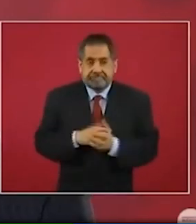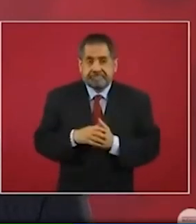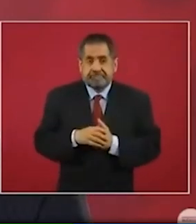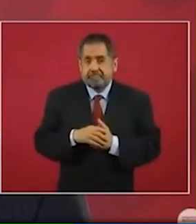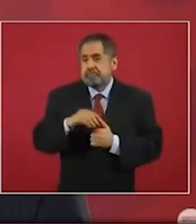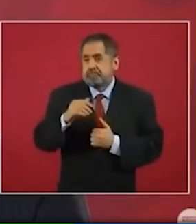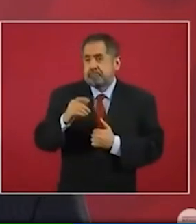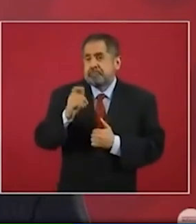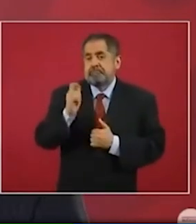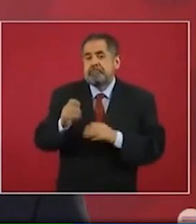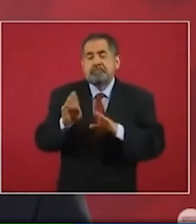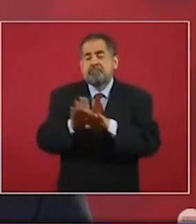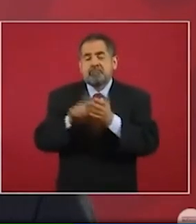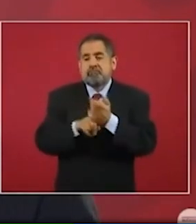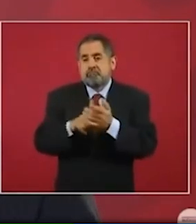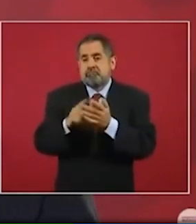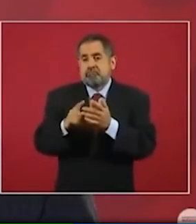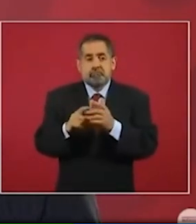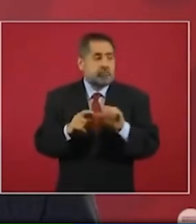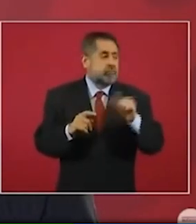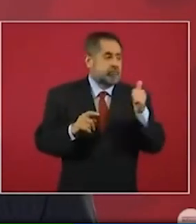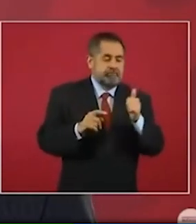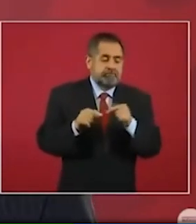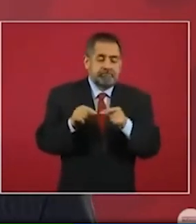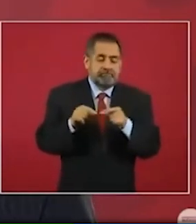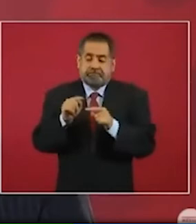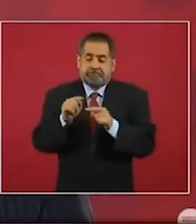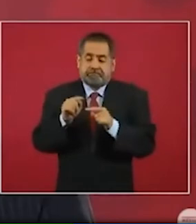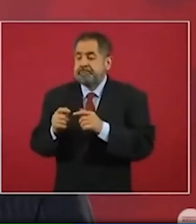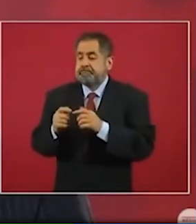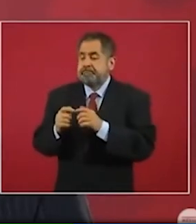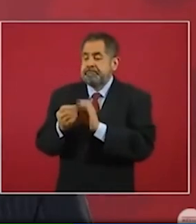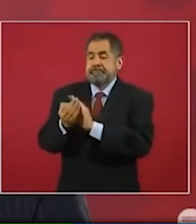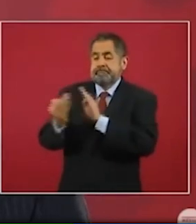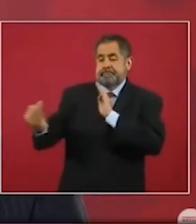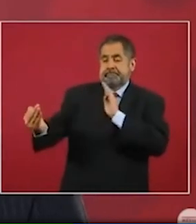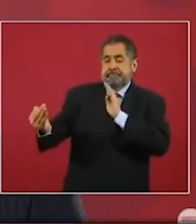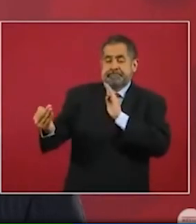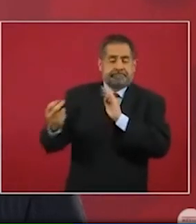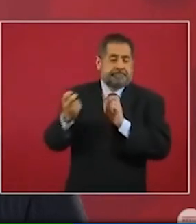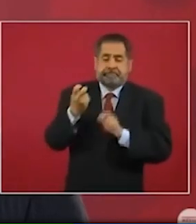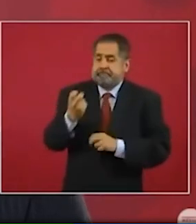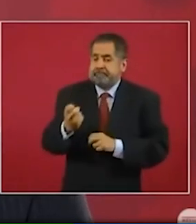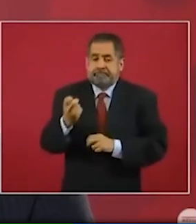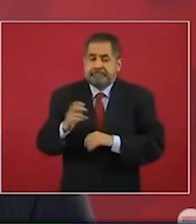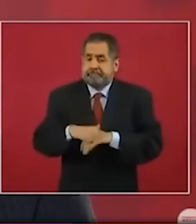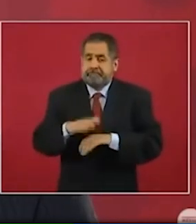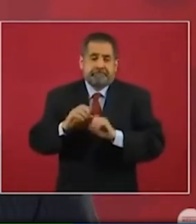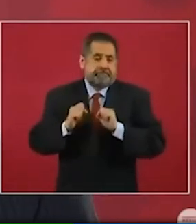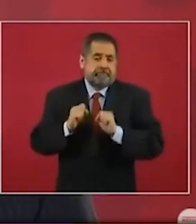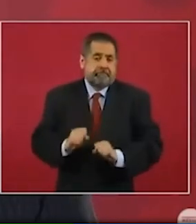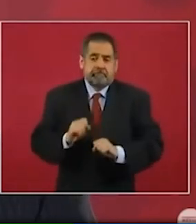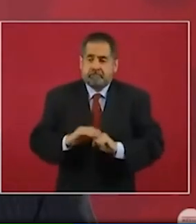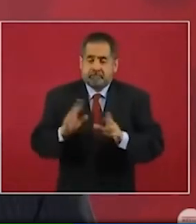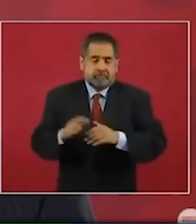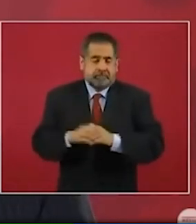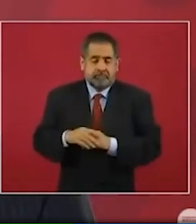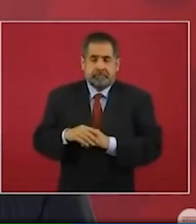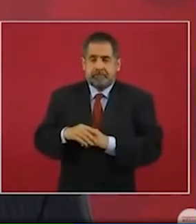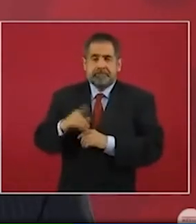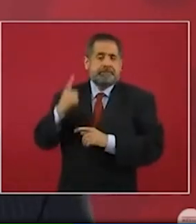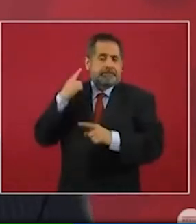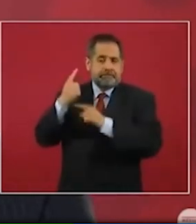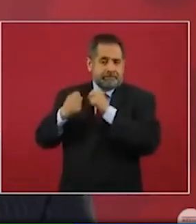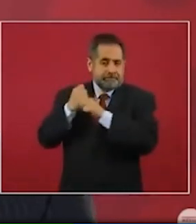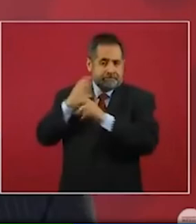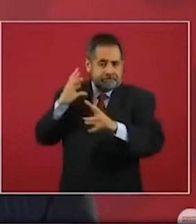más fórmula que mantenernos a sana distancia. Y la sana distancia, como lo hemos dicho todo el año,